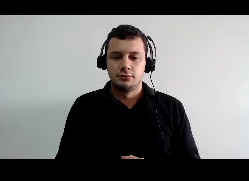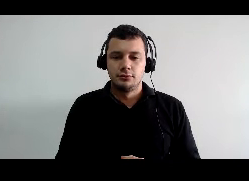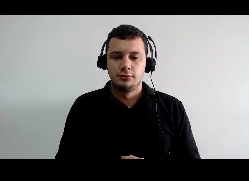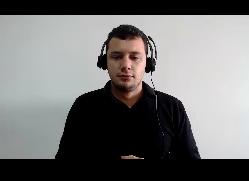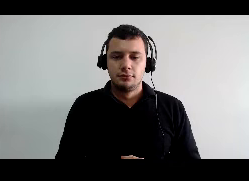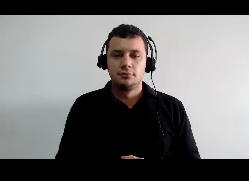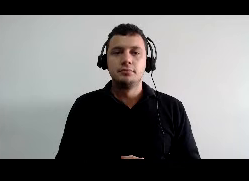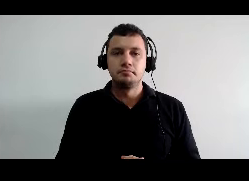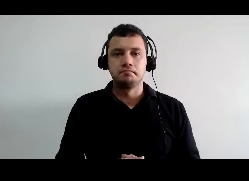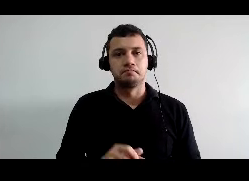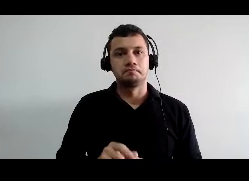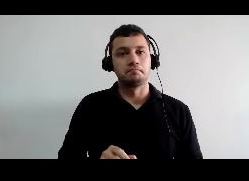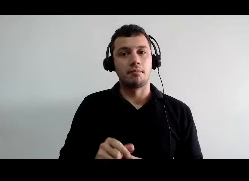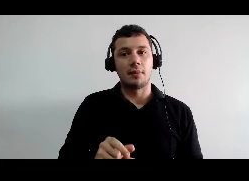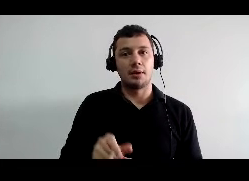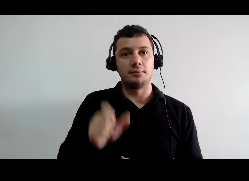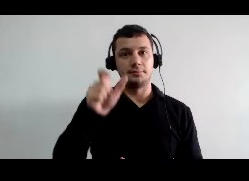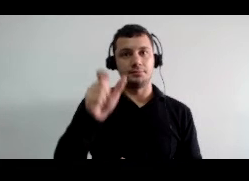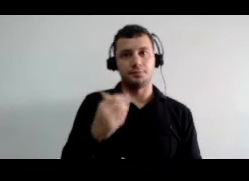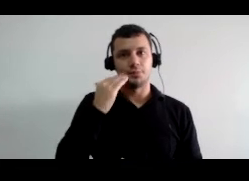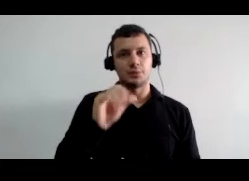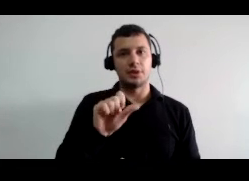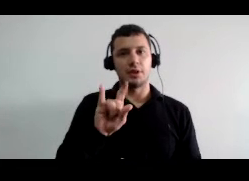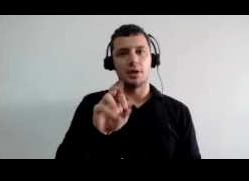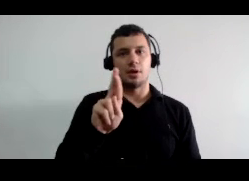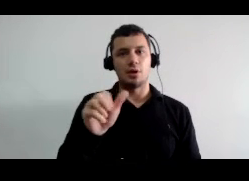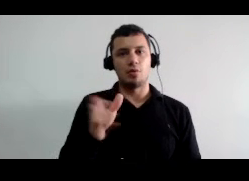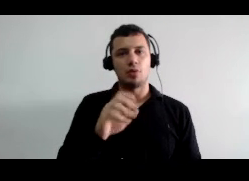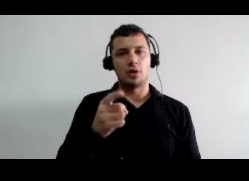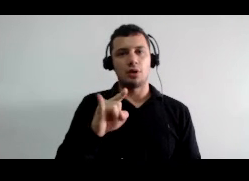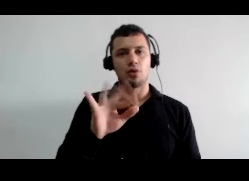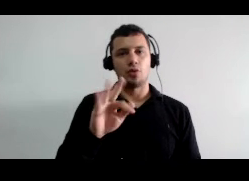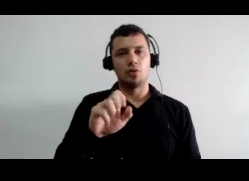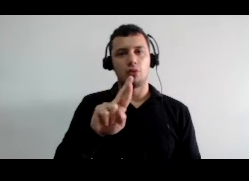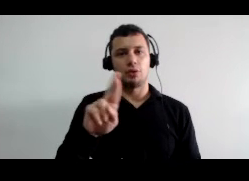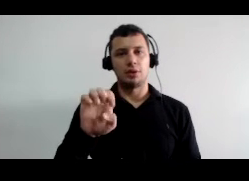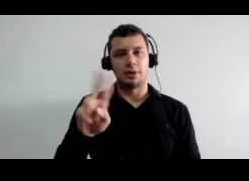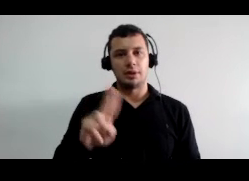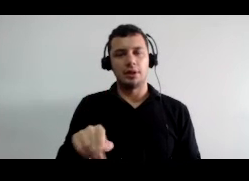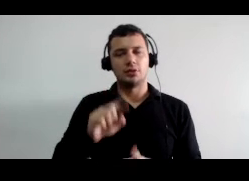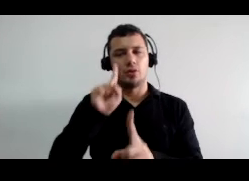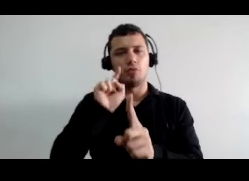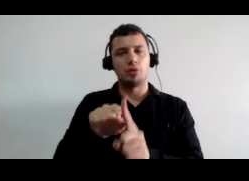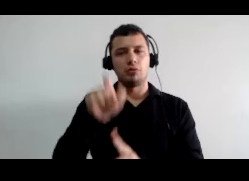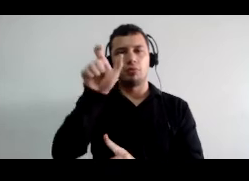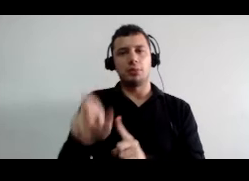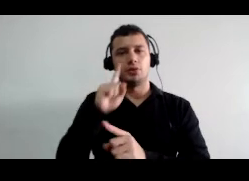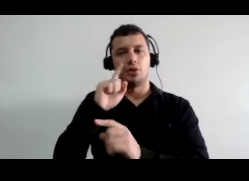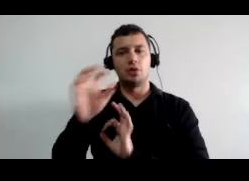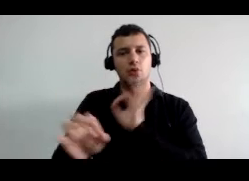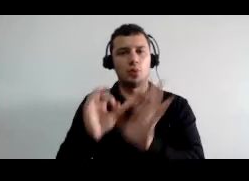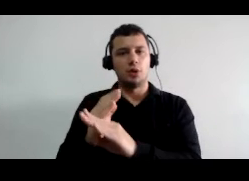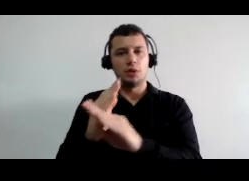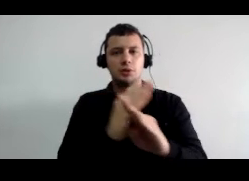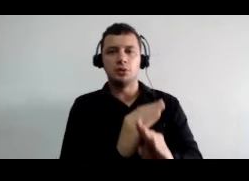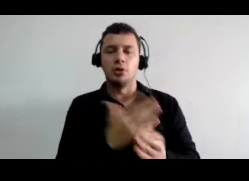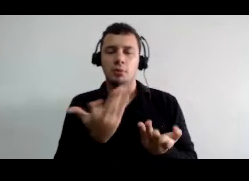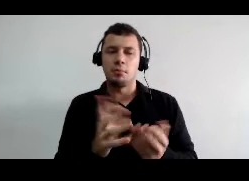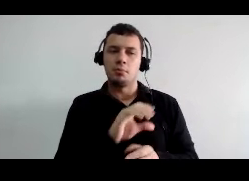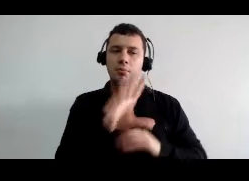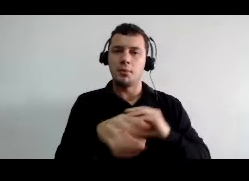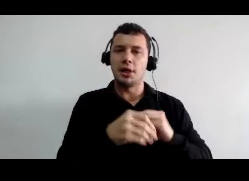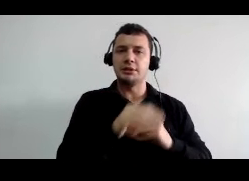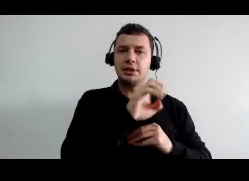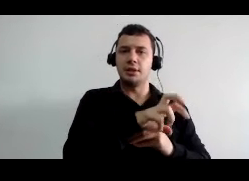Aura Gutiérrez. Buen día. Teniendo en cuenta la seguridad del paciente y el uso de EPP frente a la pandemia y el desabastecimiento, de acuerdo a lo que